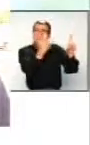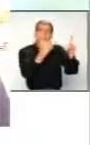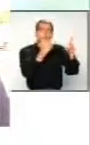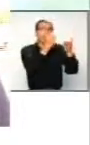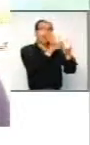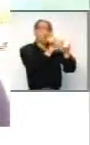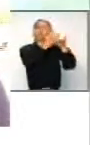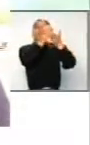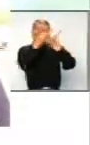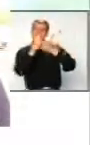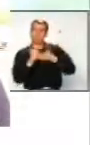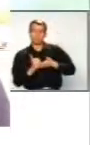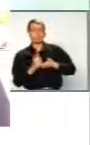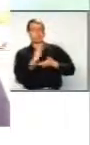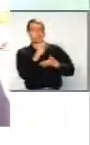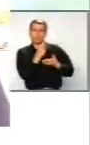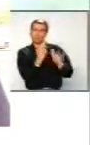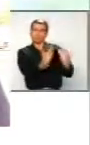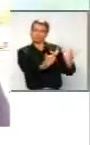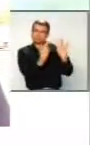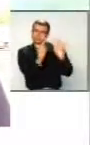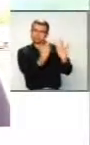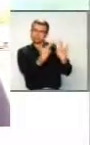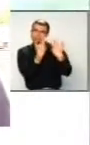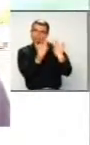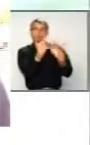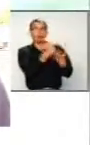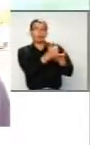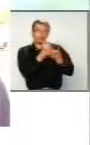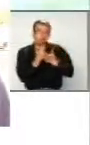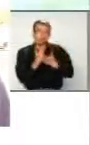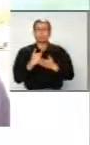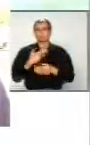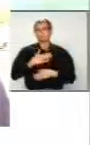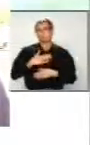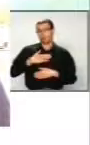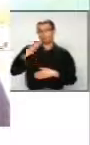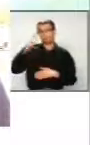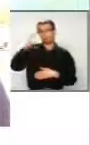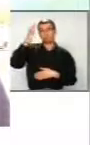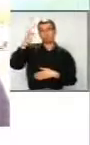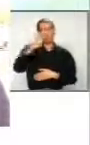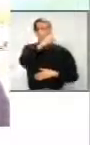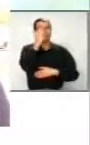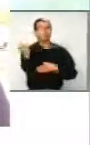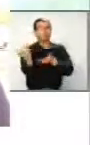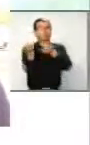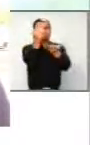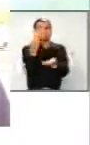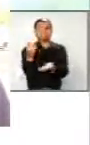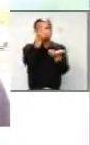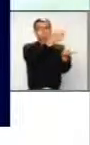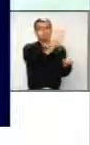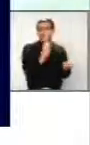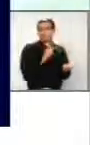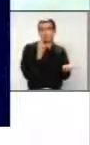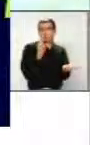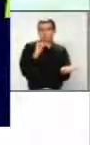comunicación para dejar algo más que vamos a buscar nuestros beneficios, la economía, etcétera,